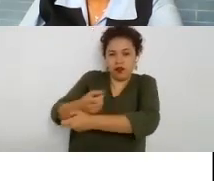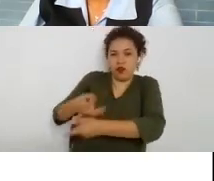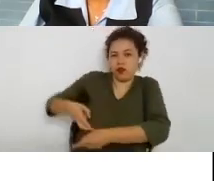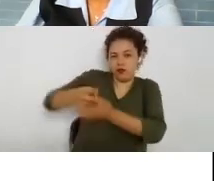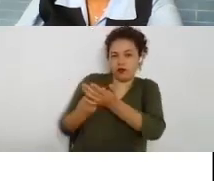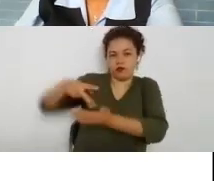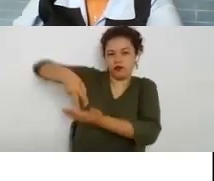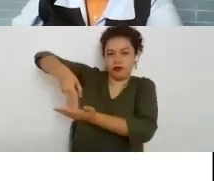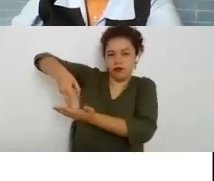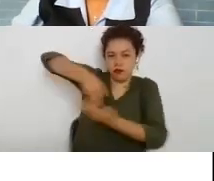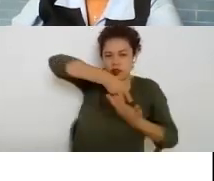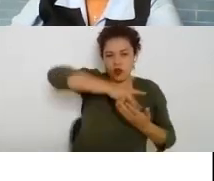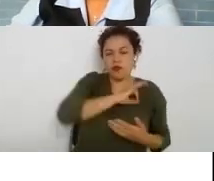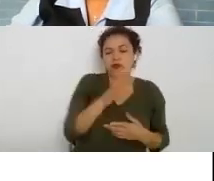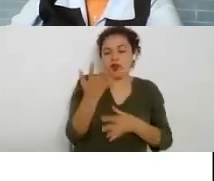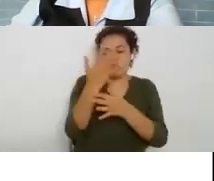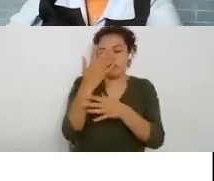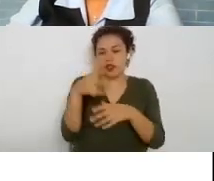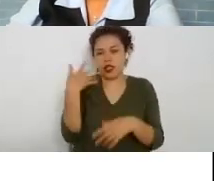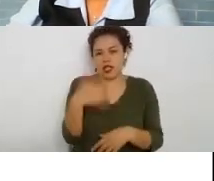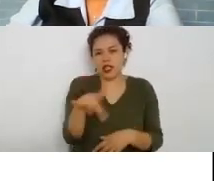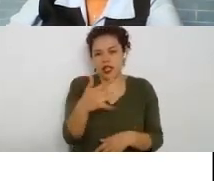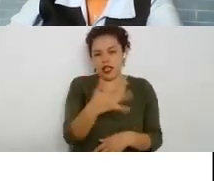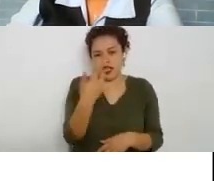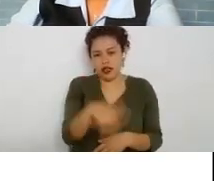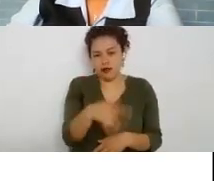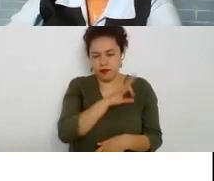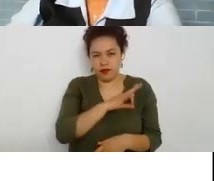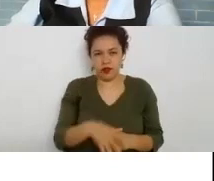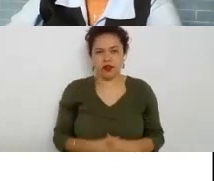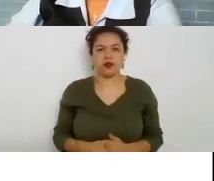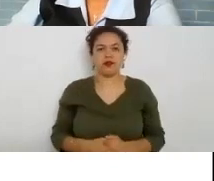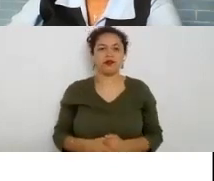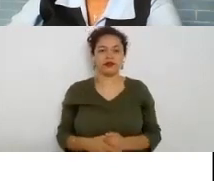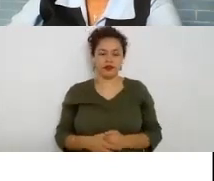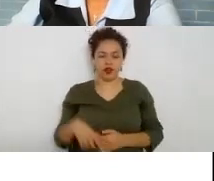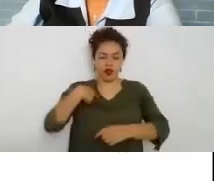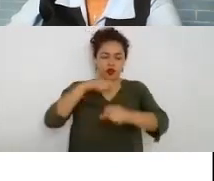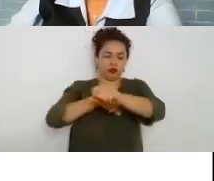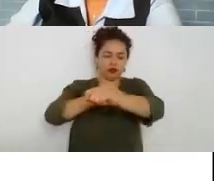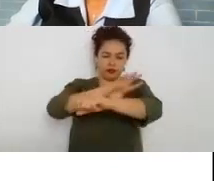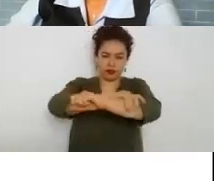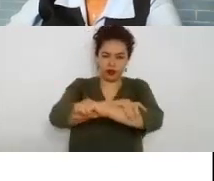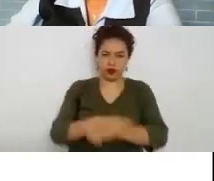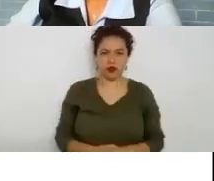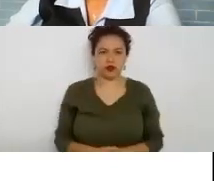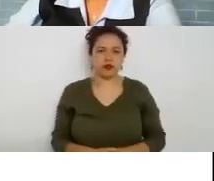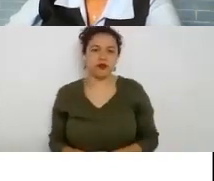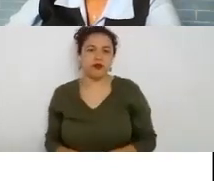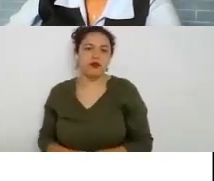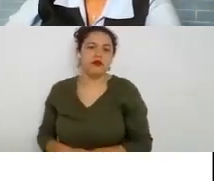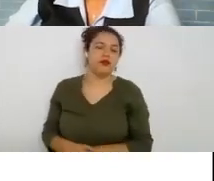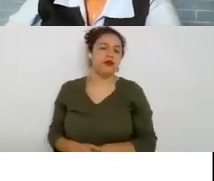puedo lastimarle las muñecas. ¿Ok? Entonces lo voy a tomar de lo que es el antebrazo. ¿Ok? Ya sea de aquí o de esta